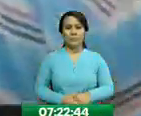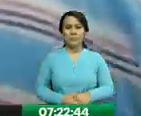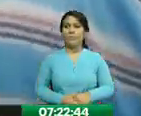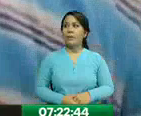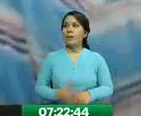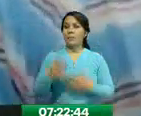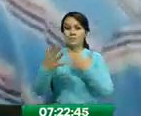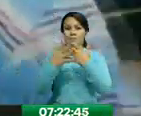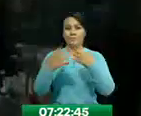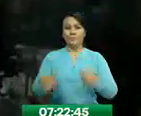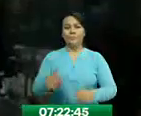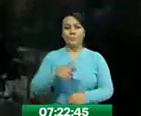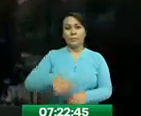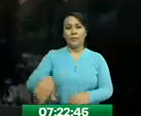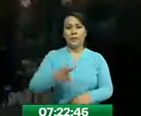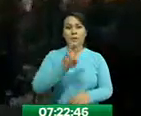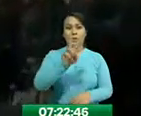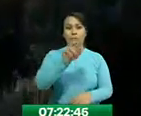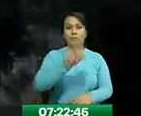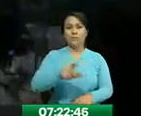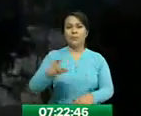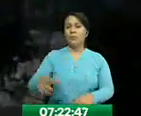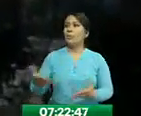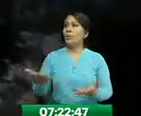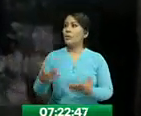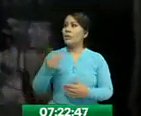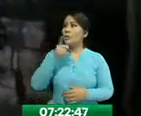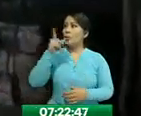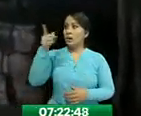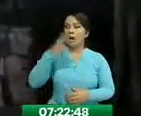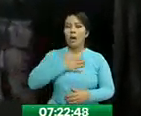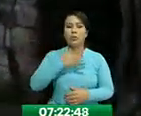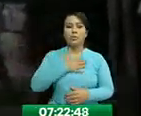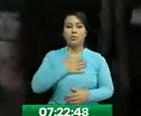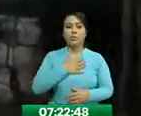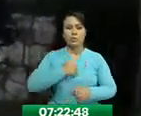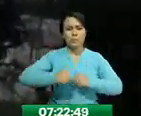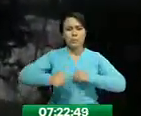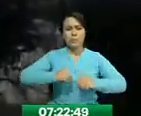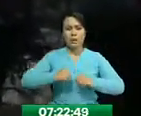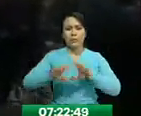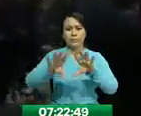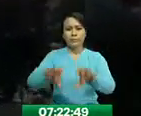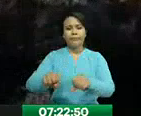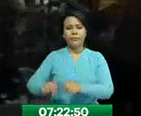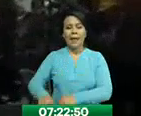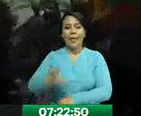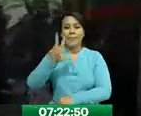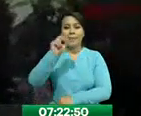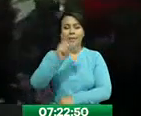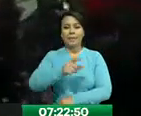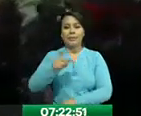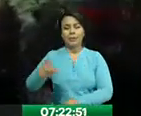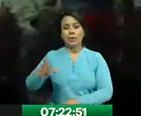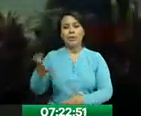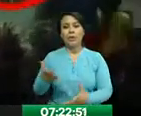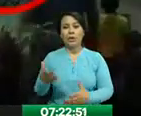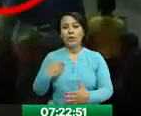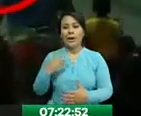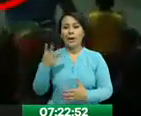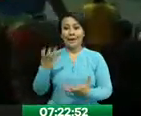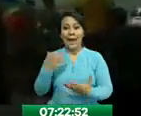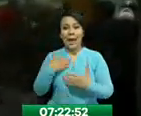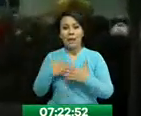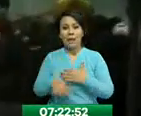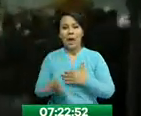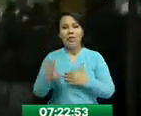La detención de estos dos ciudadanos le costó a la policía un gran esfuerzo. Fueron más de 30 uniformados que eran impedidos de realizar